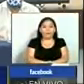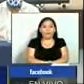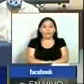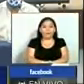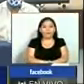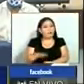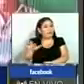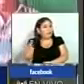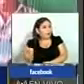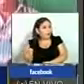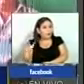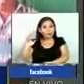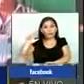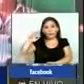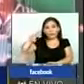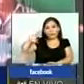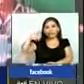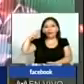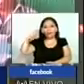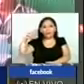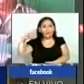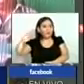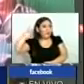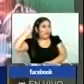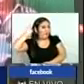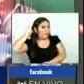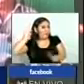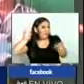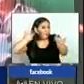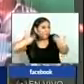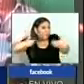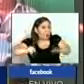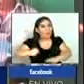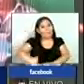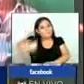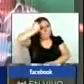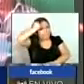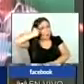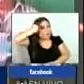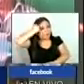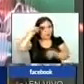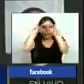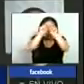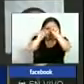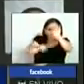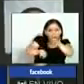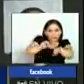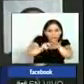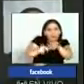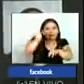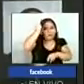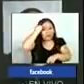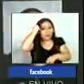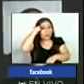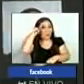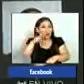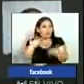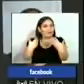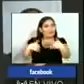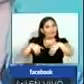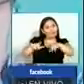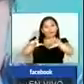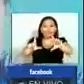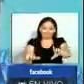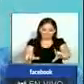Unos 30.000 docentes que se capacitaron en el uso de nuevas tecnologías para seguir impartiendo clases hoy recibieron sus